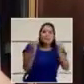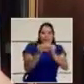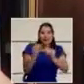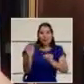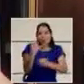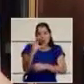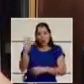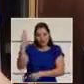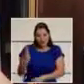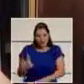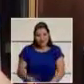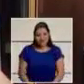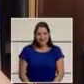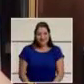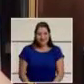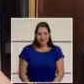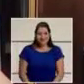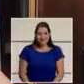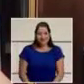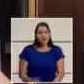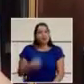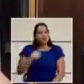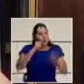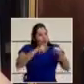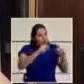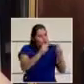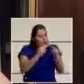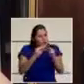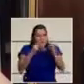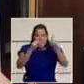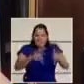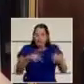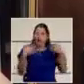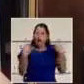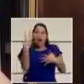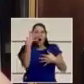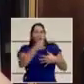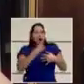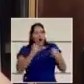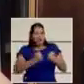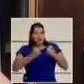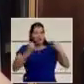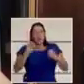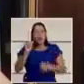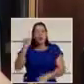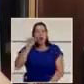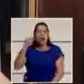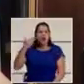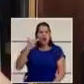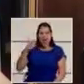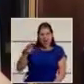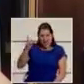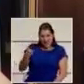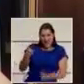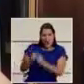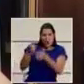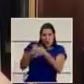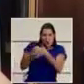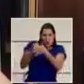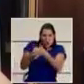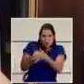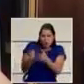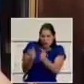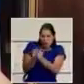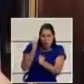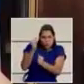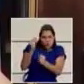del colectivo que vosotros. Puede conocer a gente maravillosa y valiente como Ana Elena Chacón, que con su lucha, respaldada por un